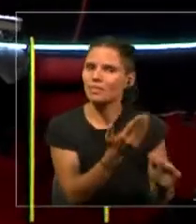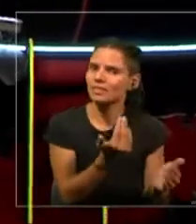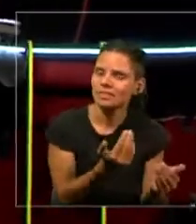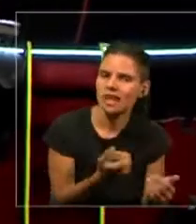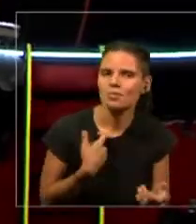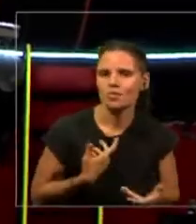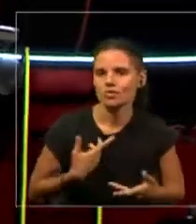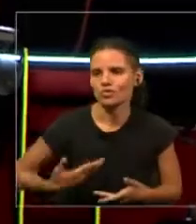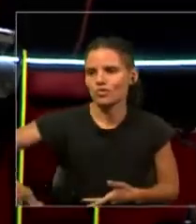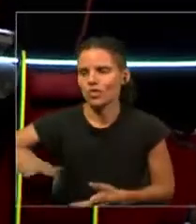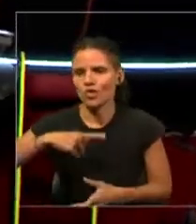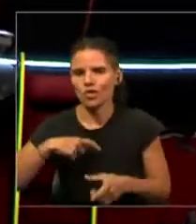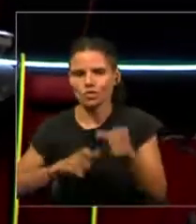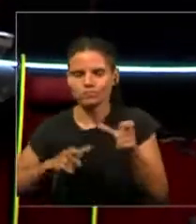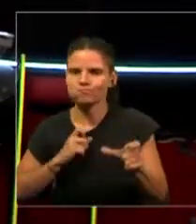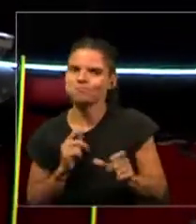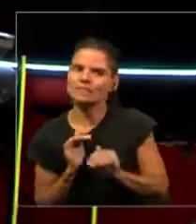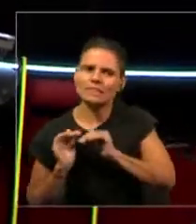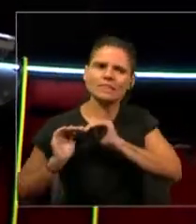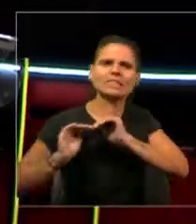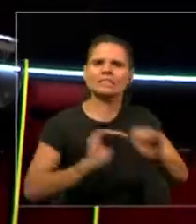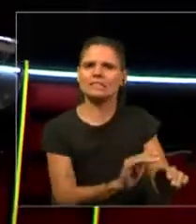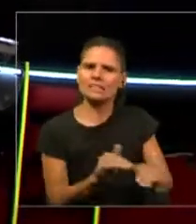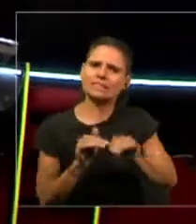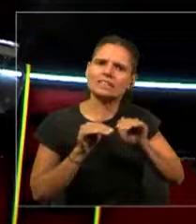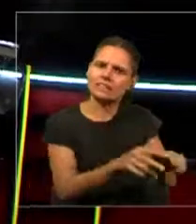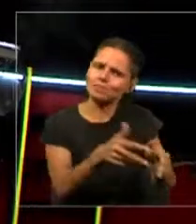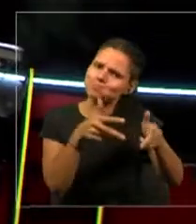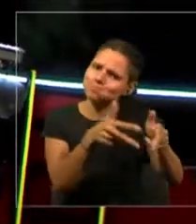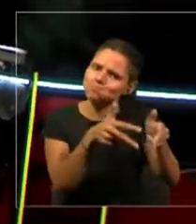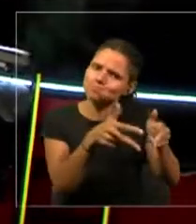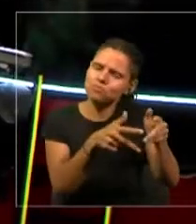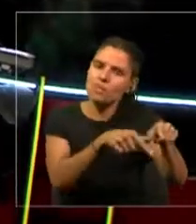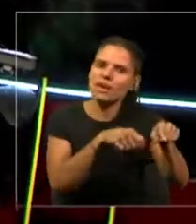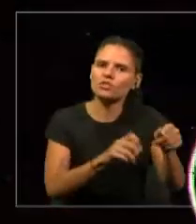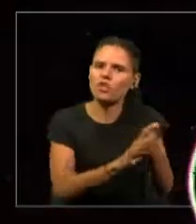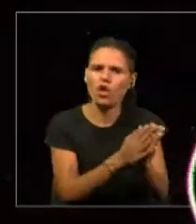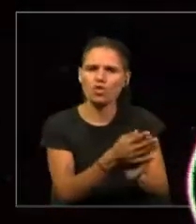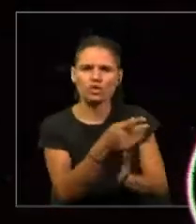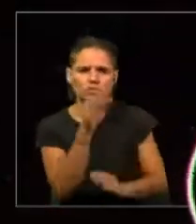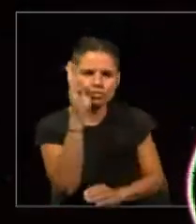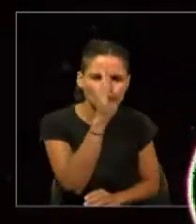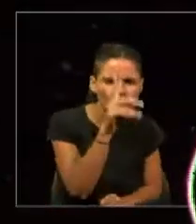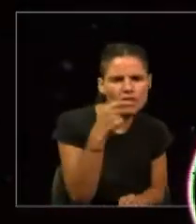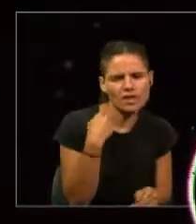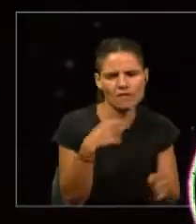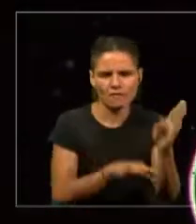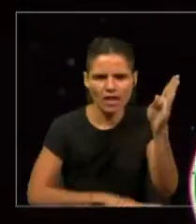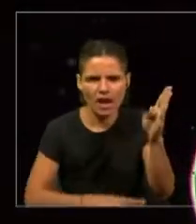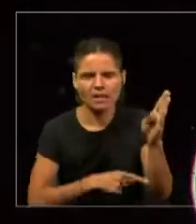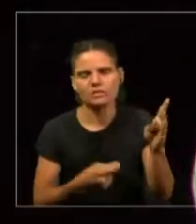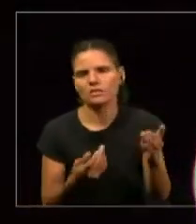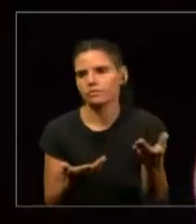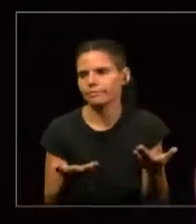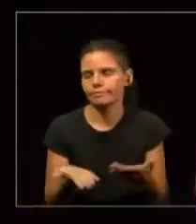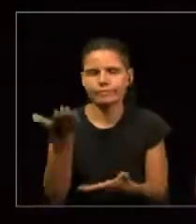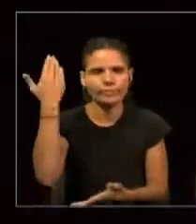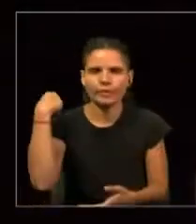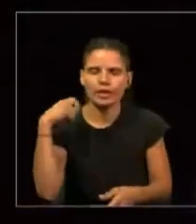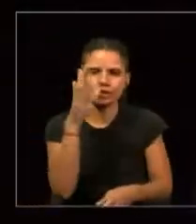pesar colectivamente sobre las instituciones para que estos principios ocultados hace decenias